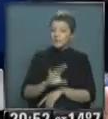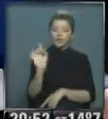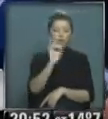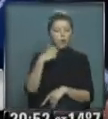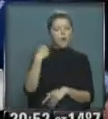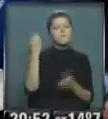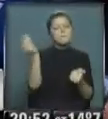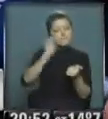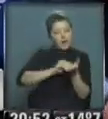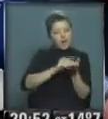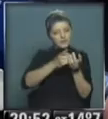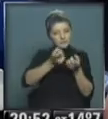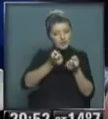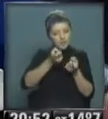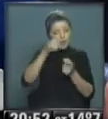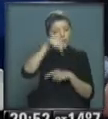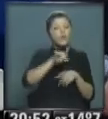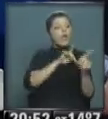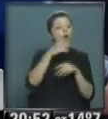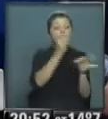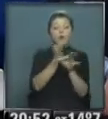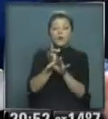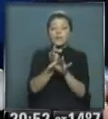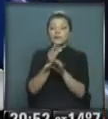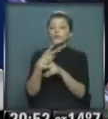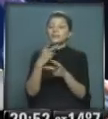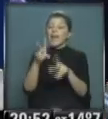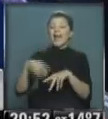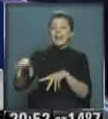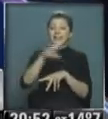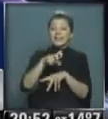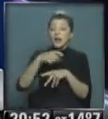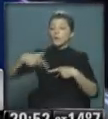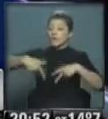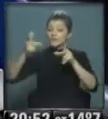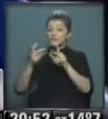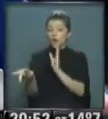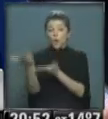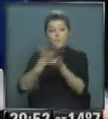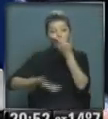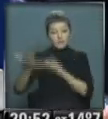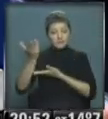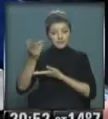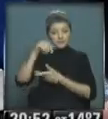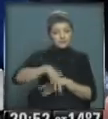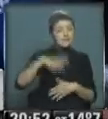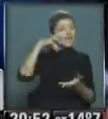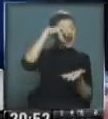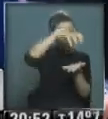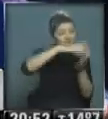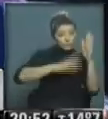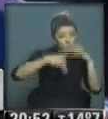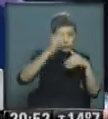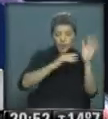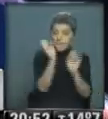allá. Hoy en día siguen habiendo colegios que alquilan o comparten edificios. La precariedad de infraestructura sigue presente.